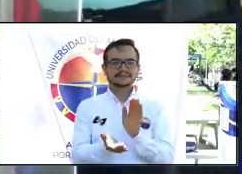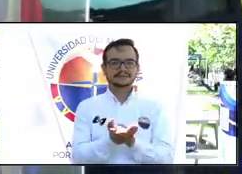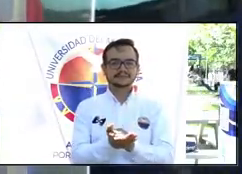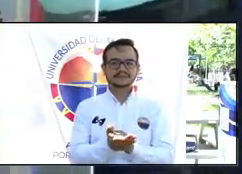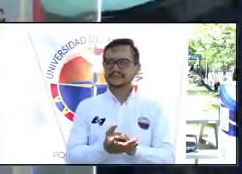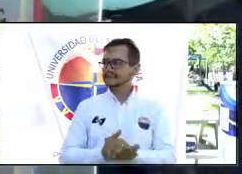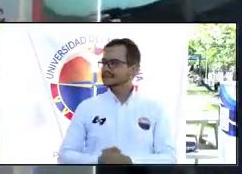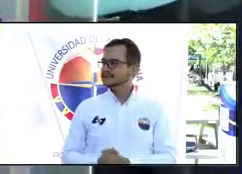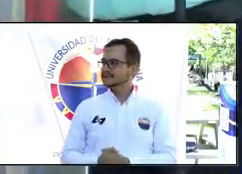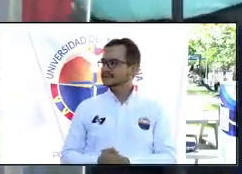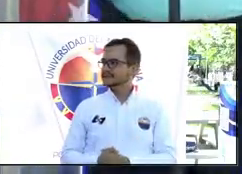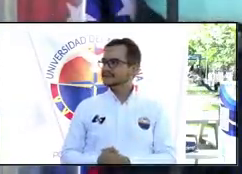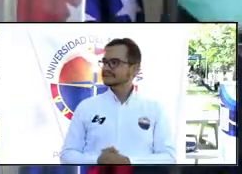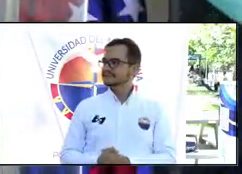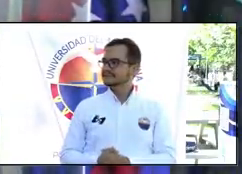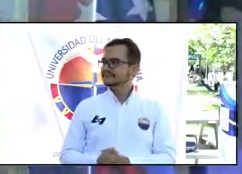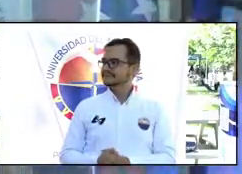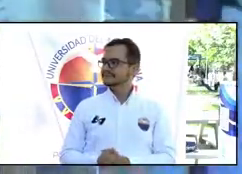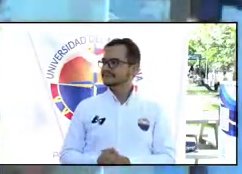Tremendo.